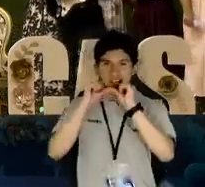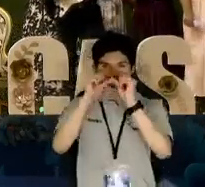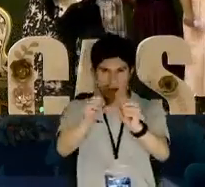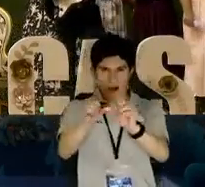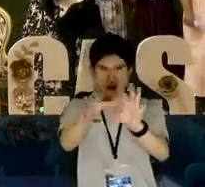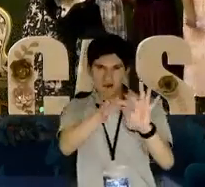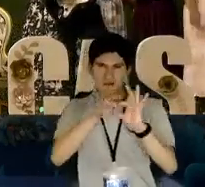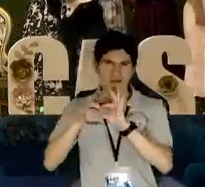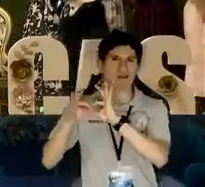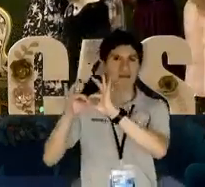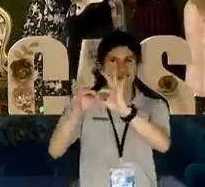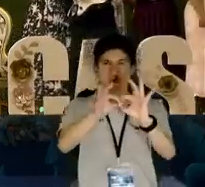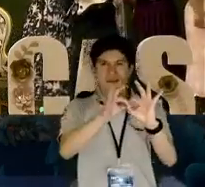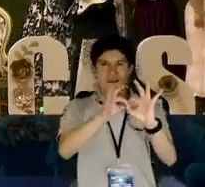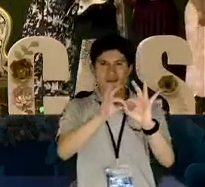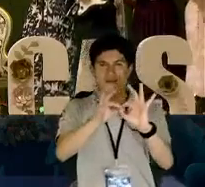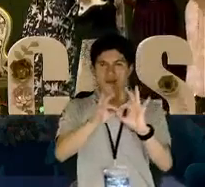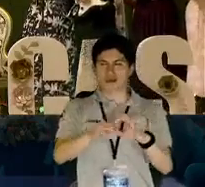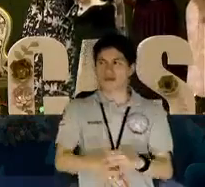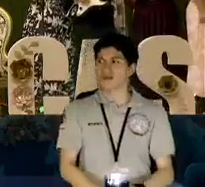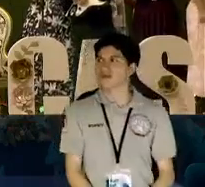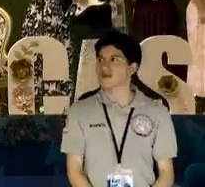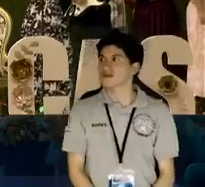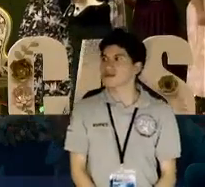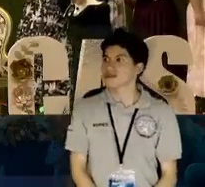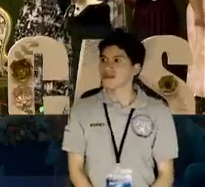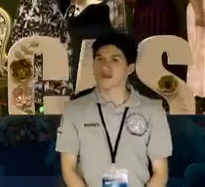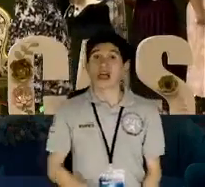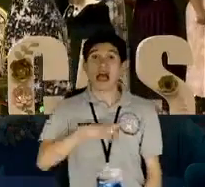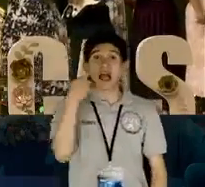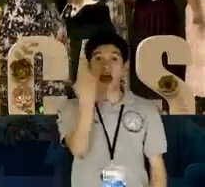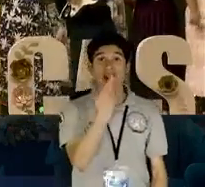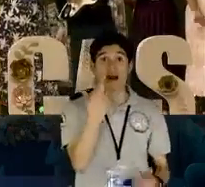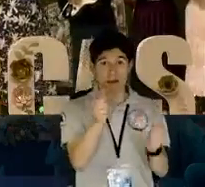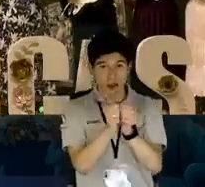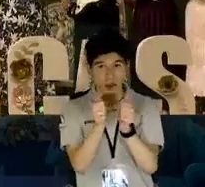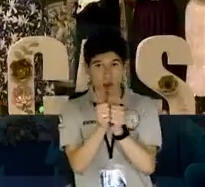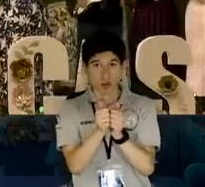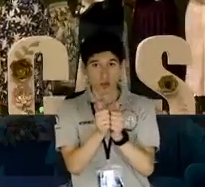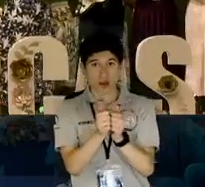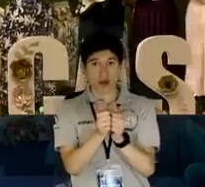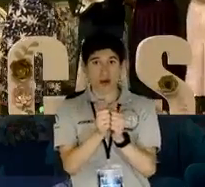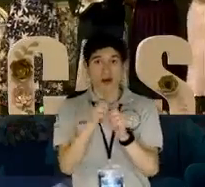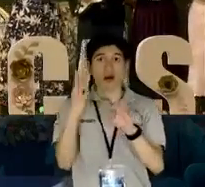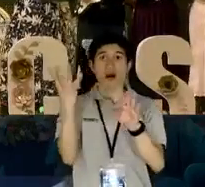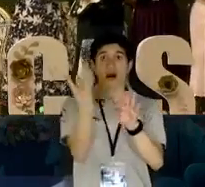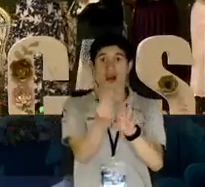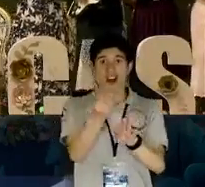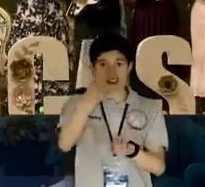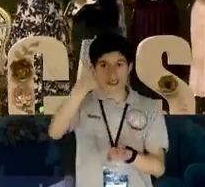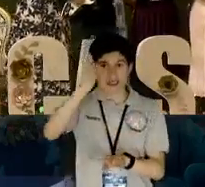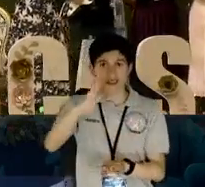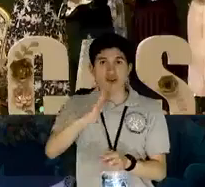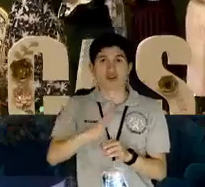permanece en la unidad. Repítelo conmigo: la iglesia del